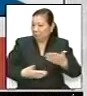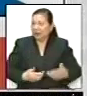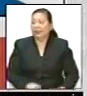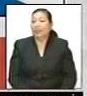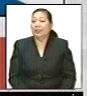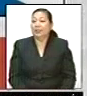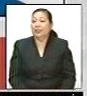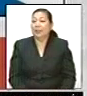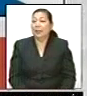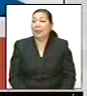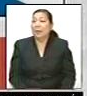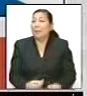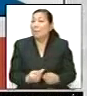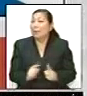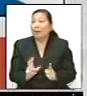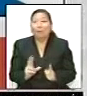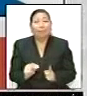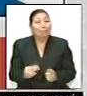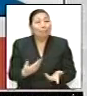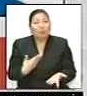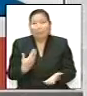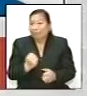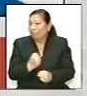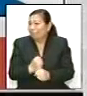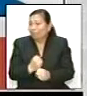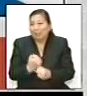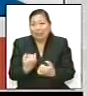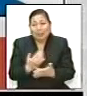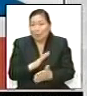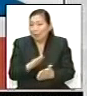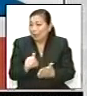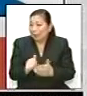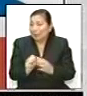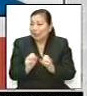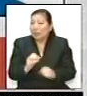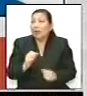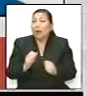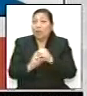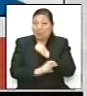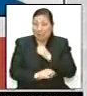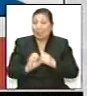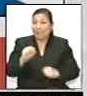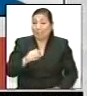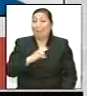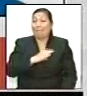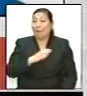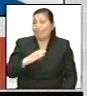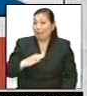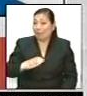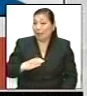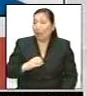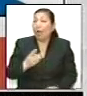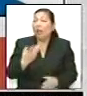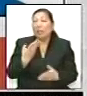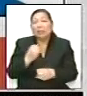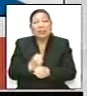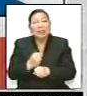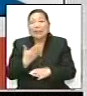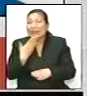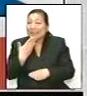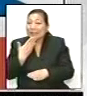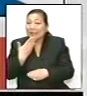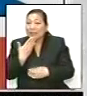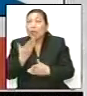sin embargo no se ha podido trabajar en todos de ellos pero con canadá sí se ha avanzado en tema de educación y medio ambiente